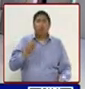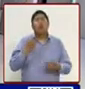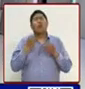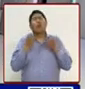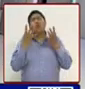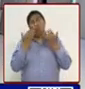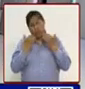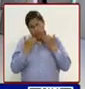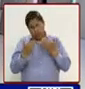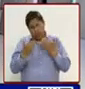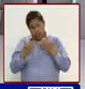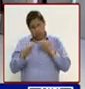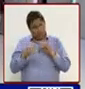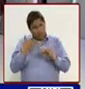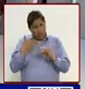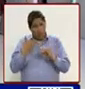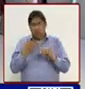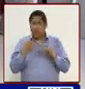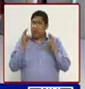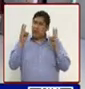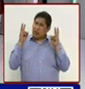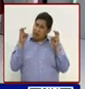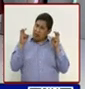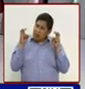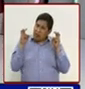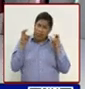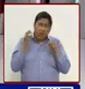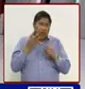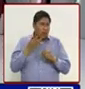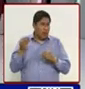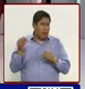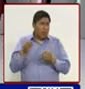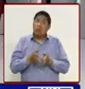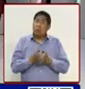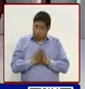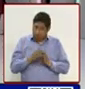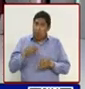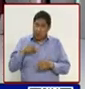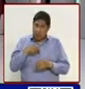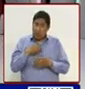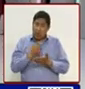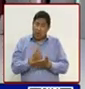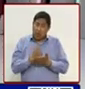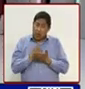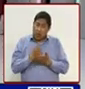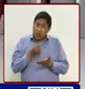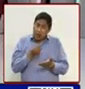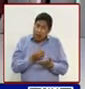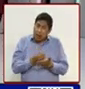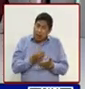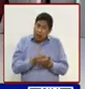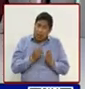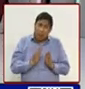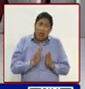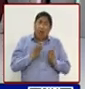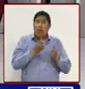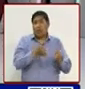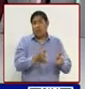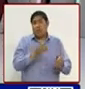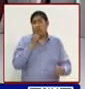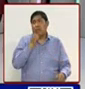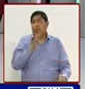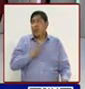como Reporteros al Día nos han hecho conocer de este caso y es por supuesto lo que solicitamos, es ayuda económica para el entierro de